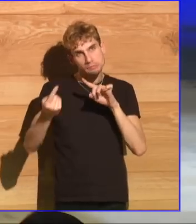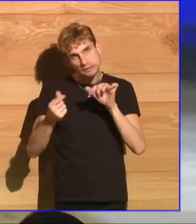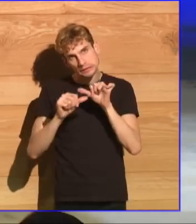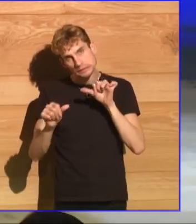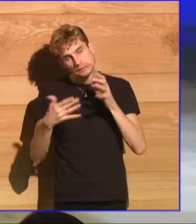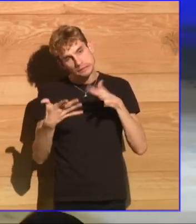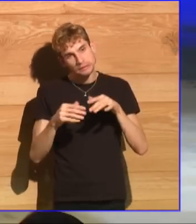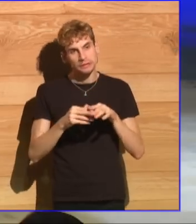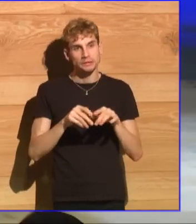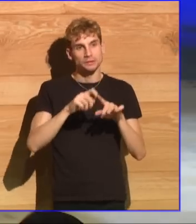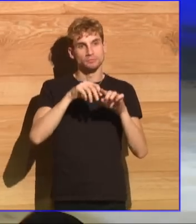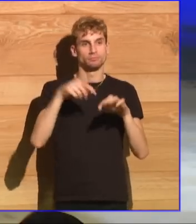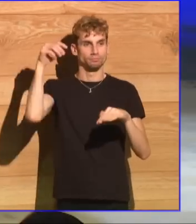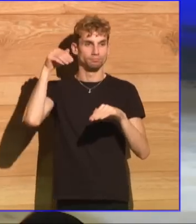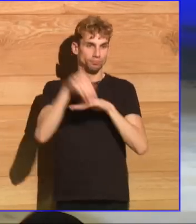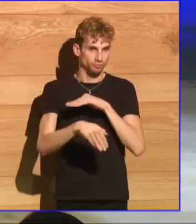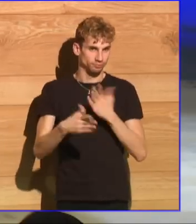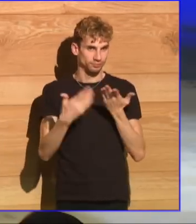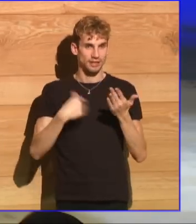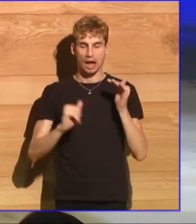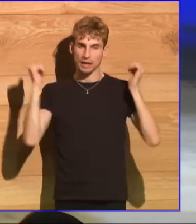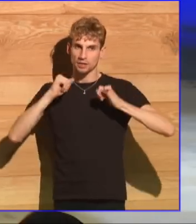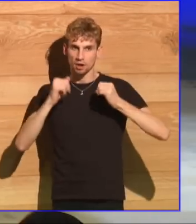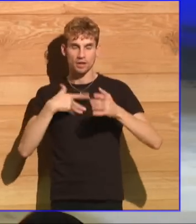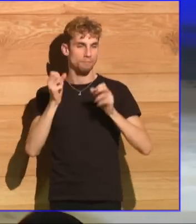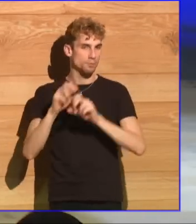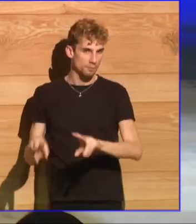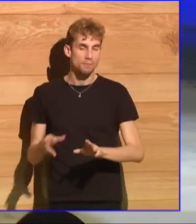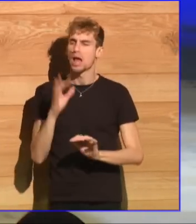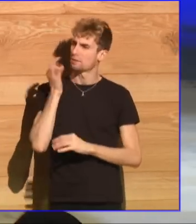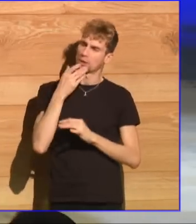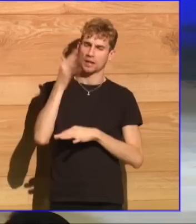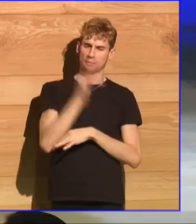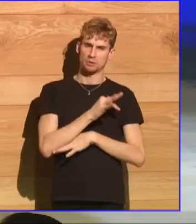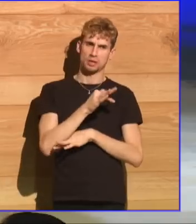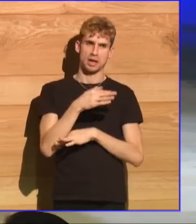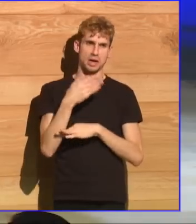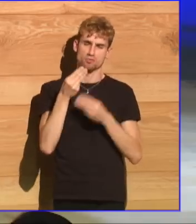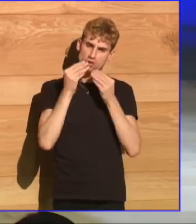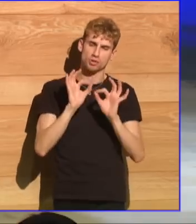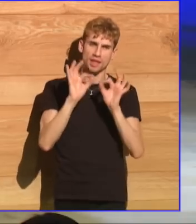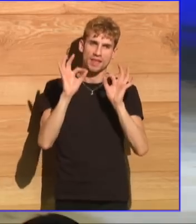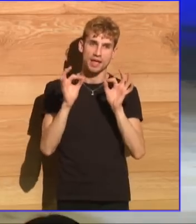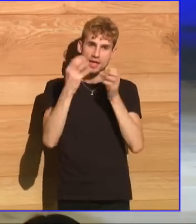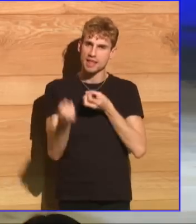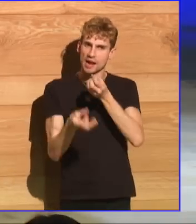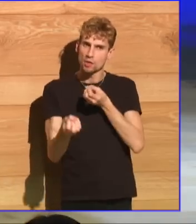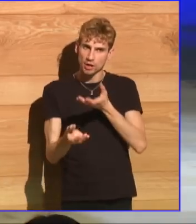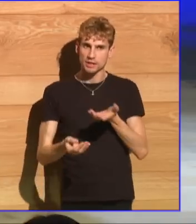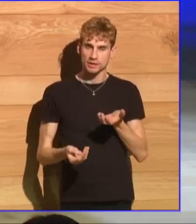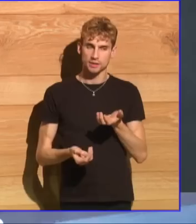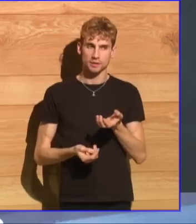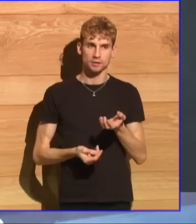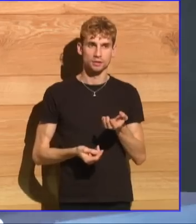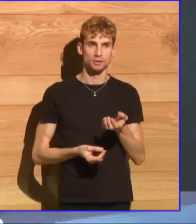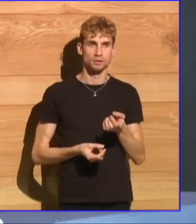Bueno, porque... Ya porque bajó, cuando se hizo mayor y esas cosas. Pero es verdad que la película es ante todo una historia de narradores. O sea, yo creo que... Crichton